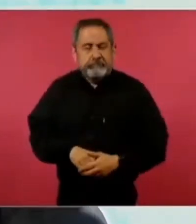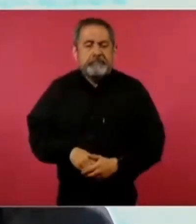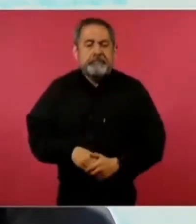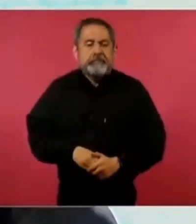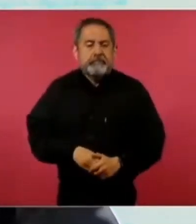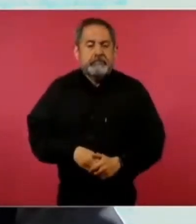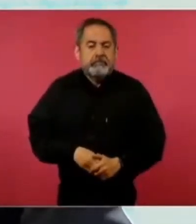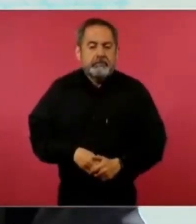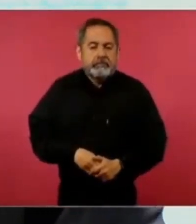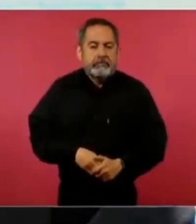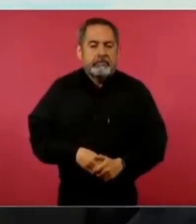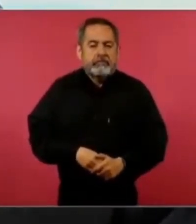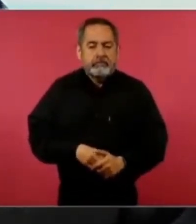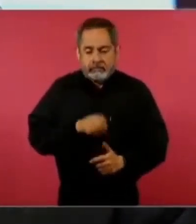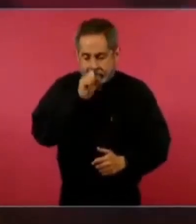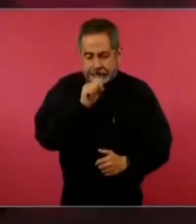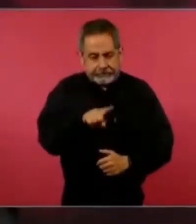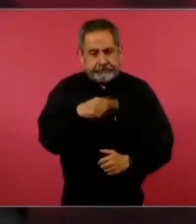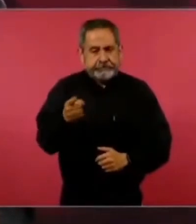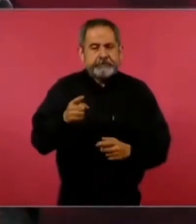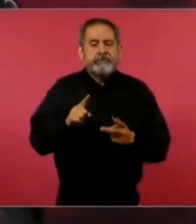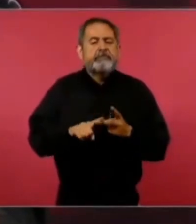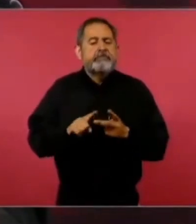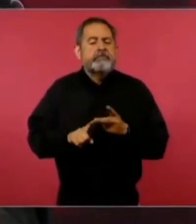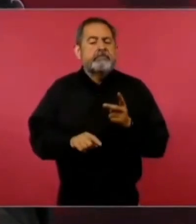Y lo otro,